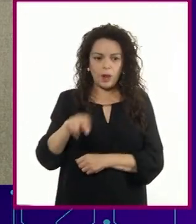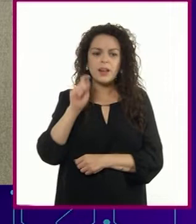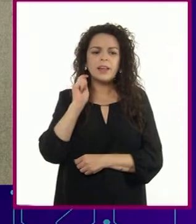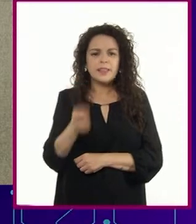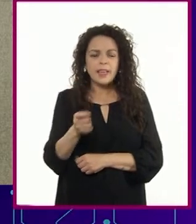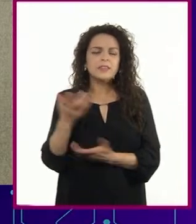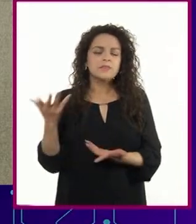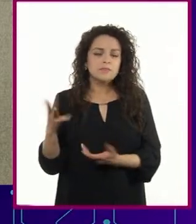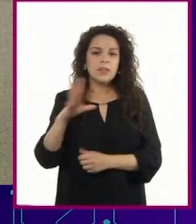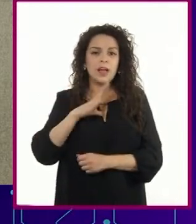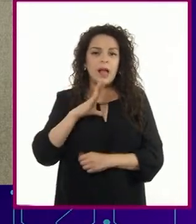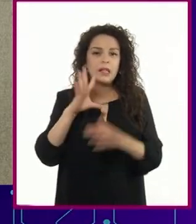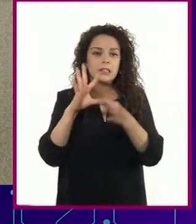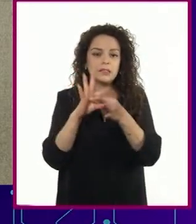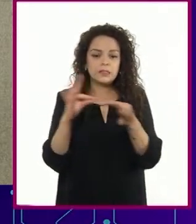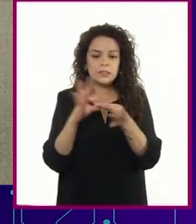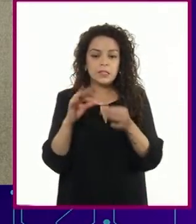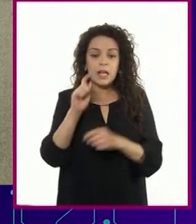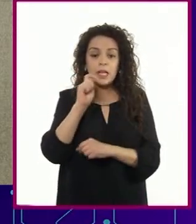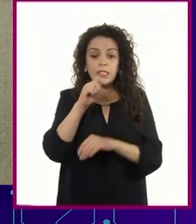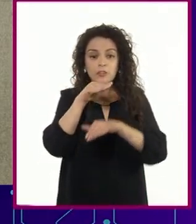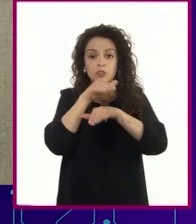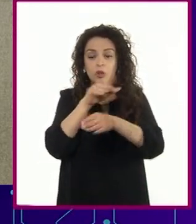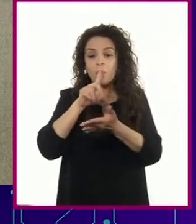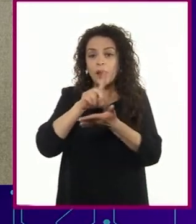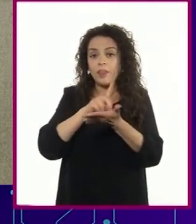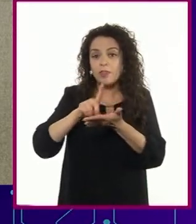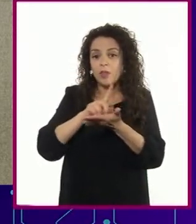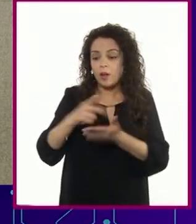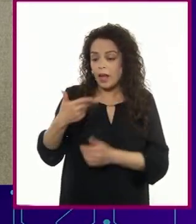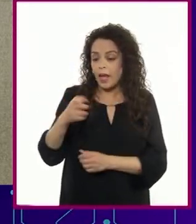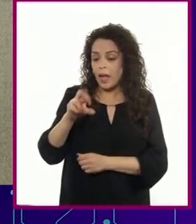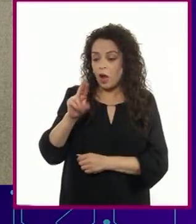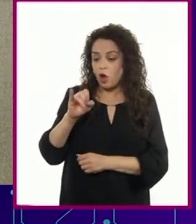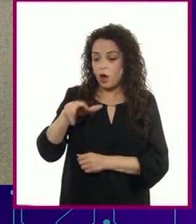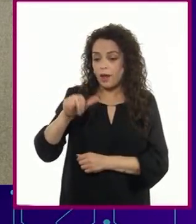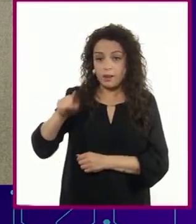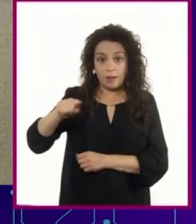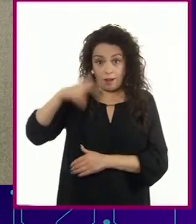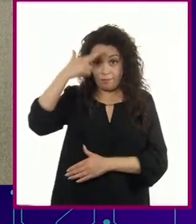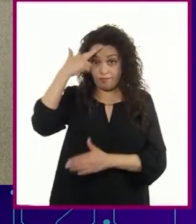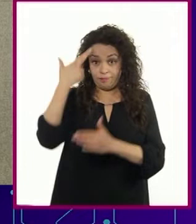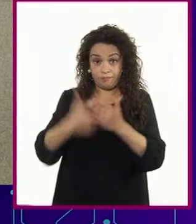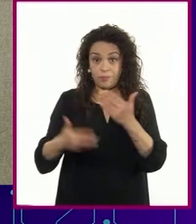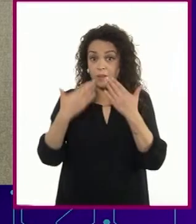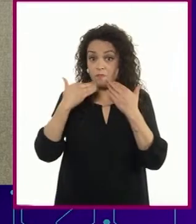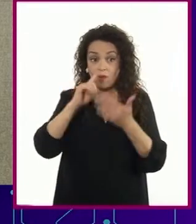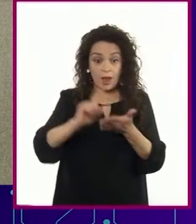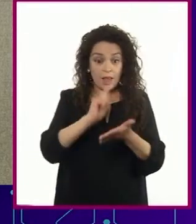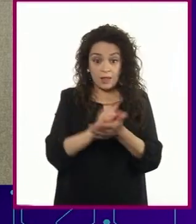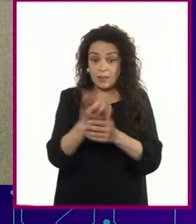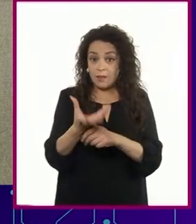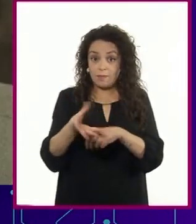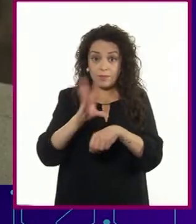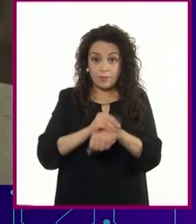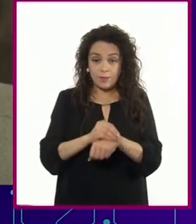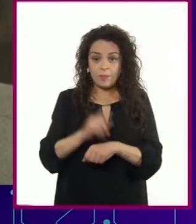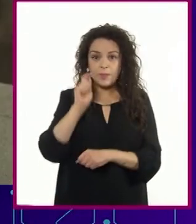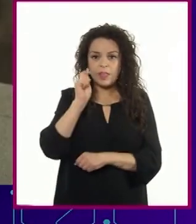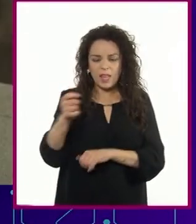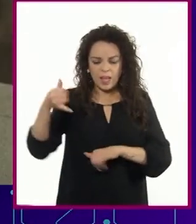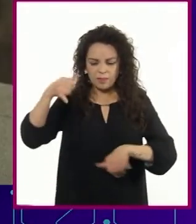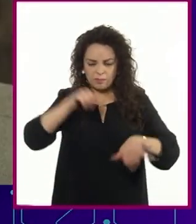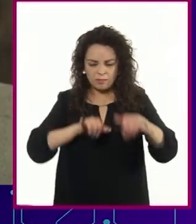datos superiores, sobre la heroína, una droga ilegal semisintética derivada de la morfina,